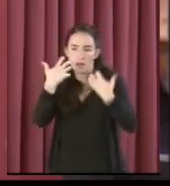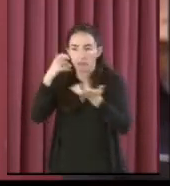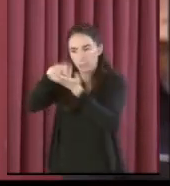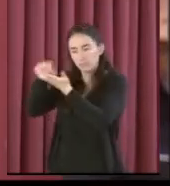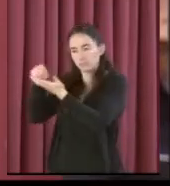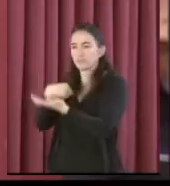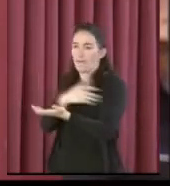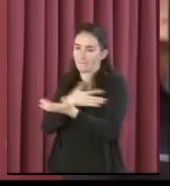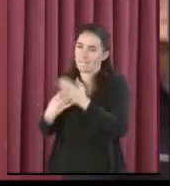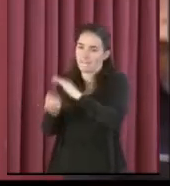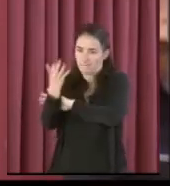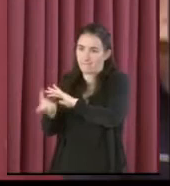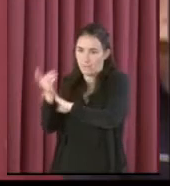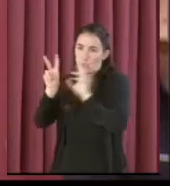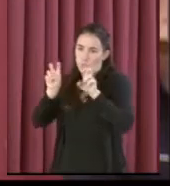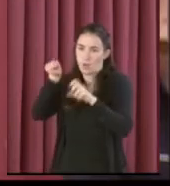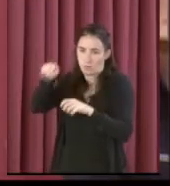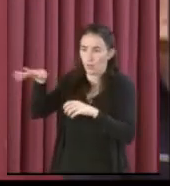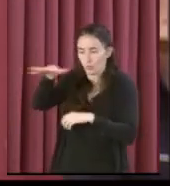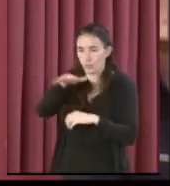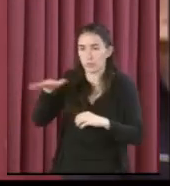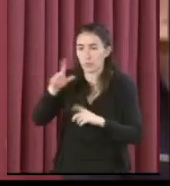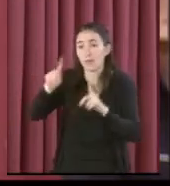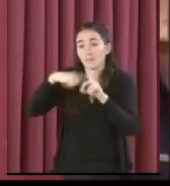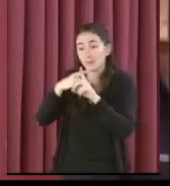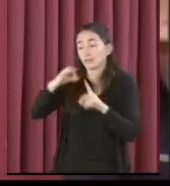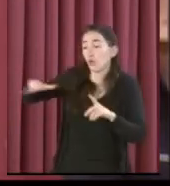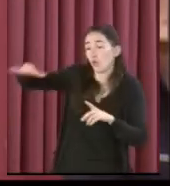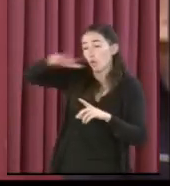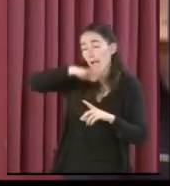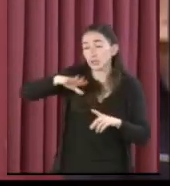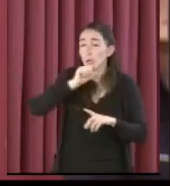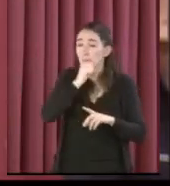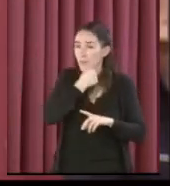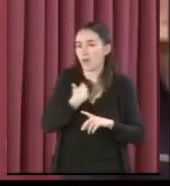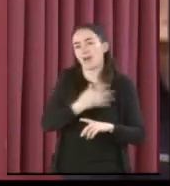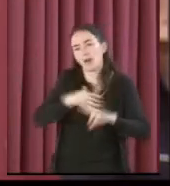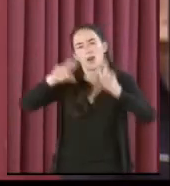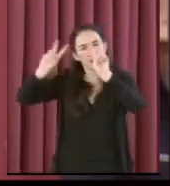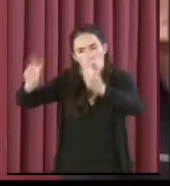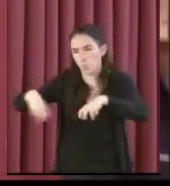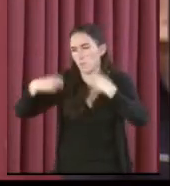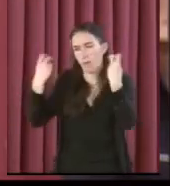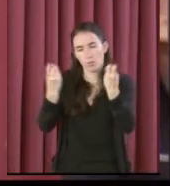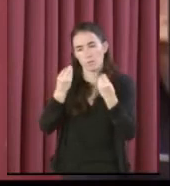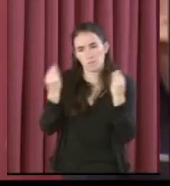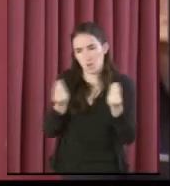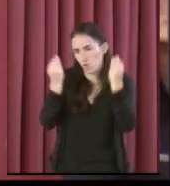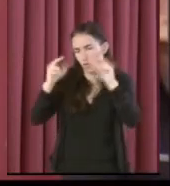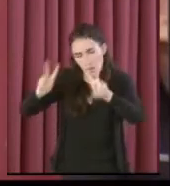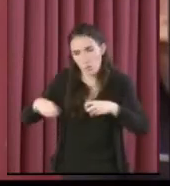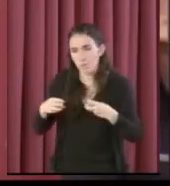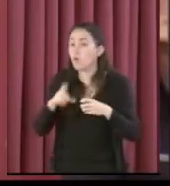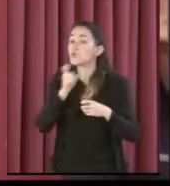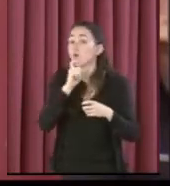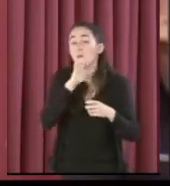importante espaldarazo a la Estrategia de Recuperación del Casco Antiguo de Logroño. Una iniciativa municipal que, con fondos